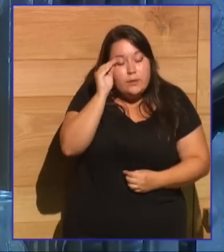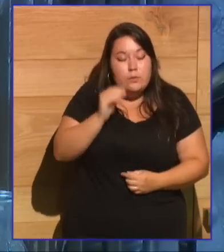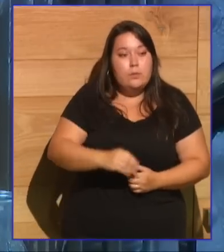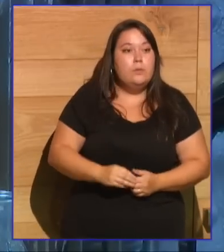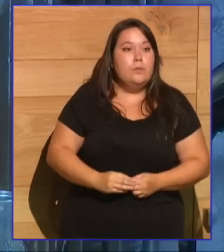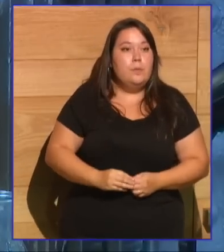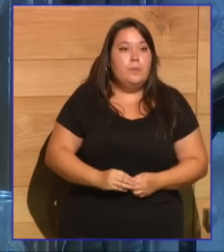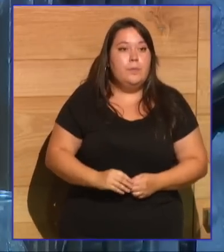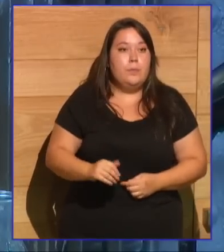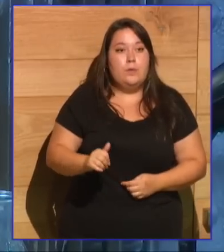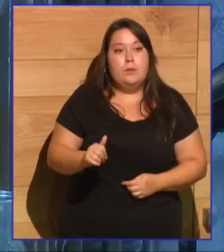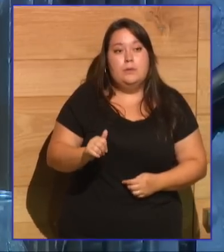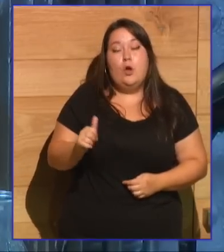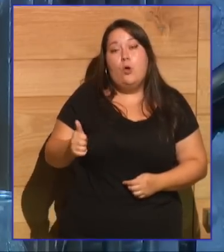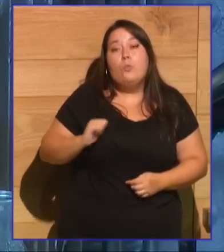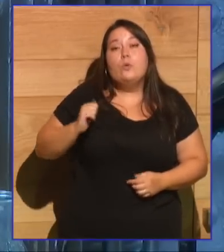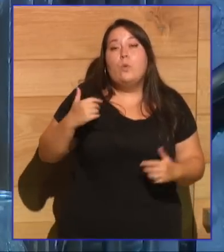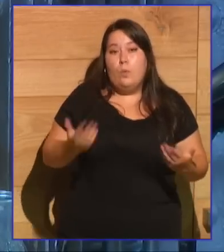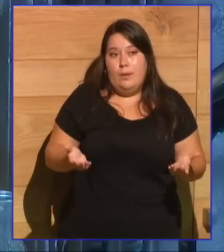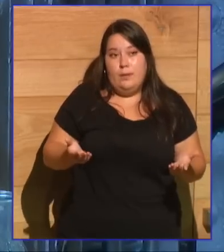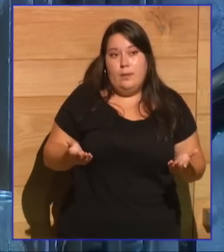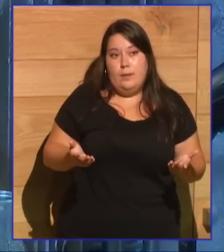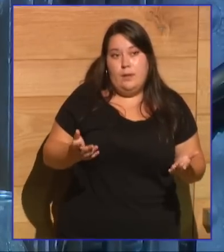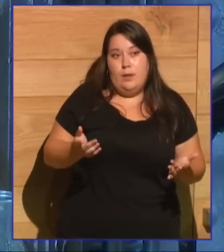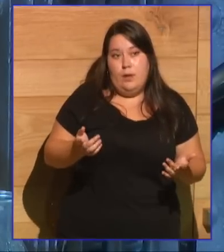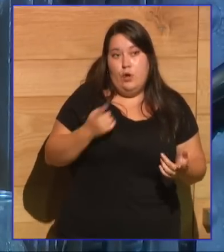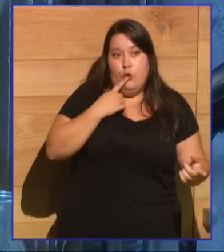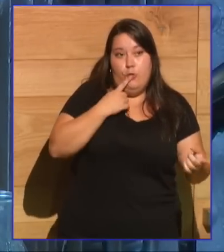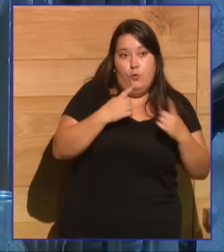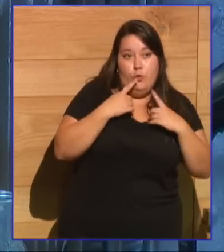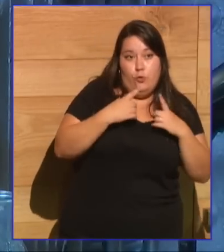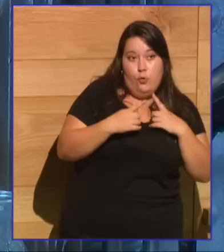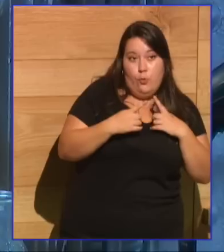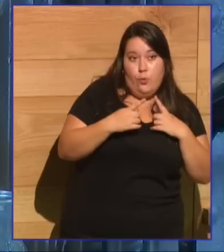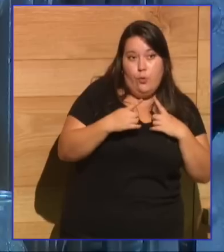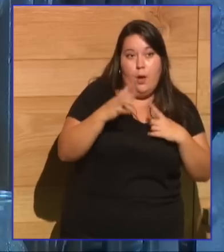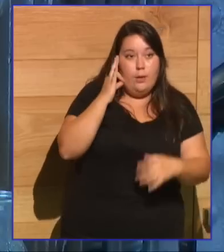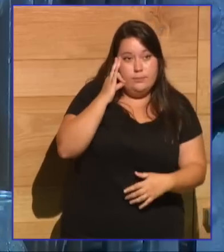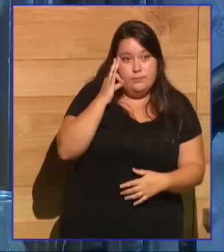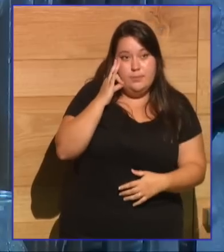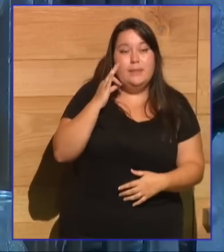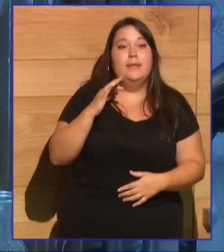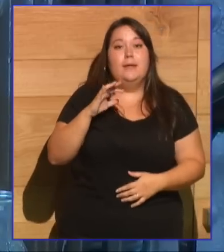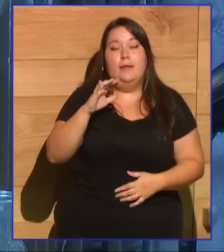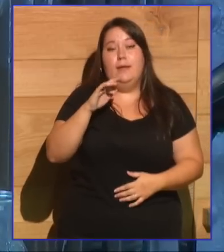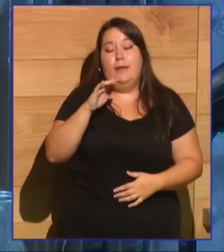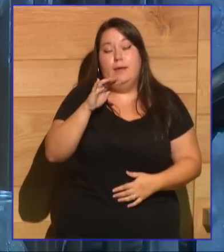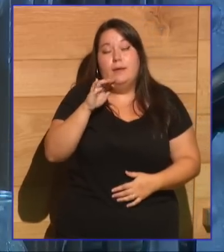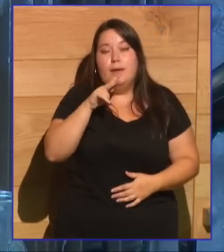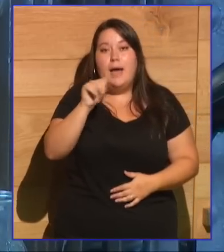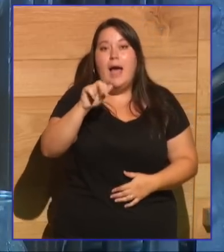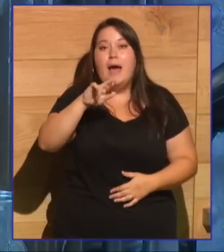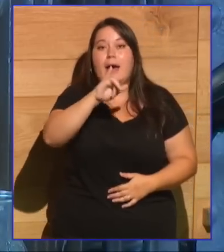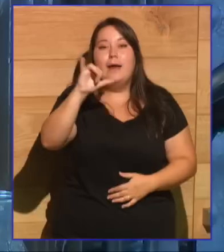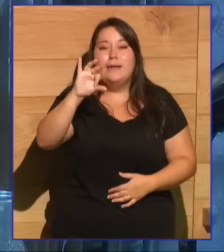de la oportunidad vino de que el novio la novia de de harrison ford en aquella época eran melissa mathison